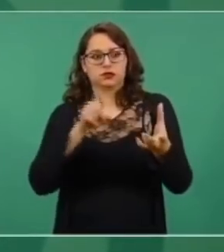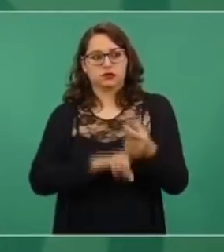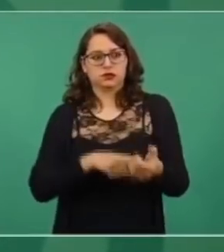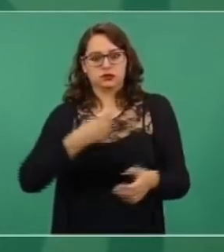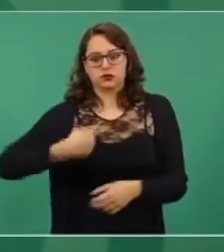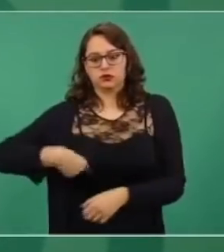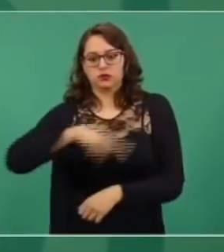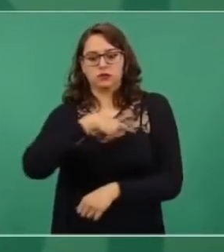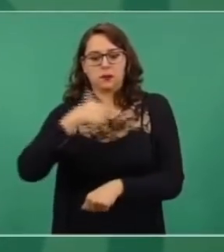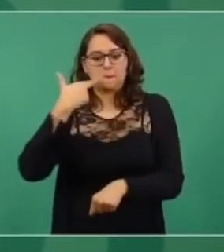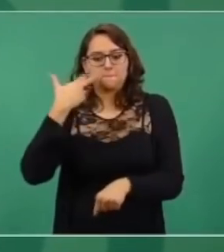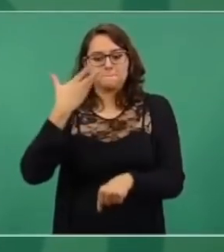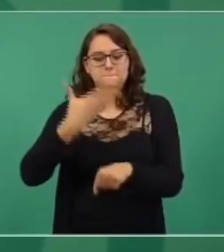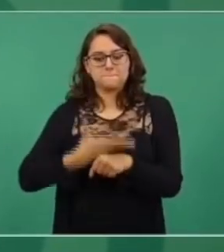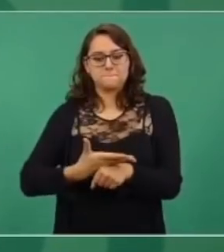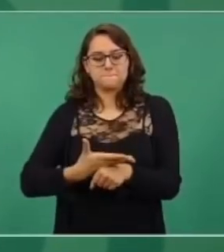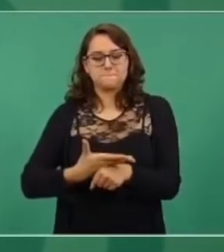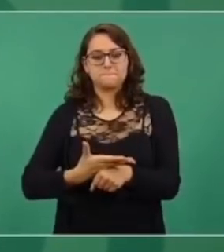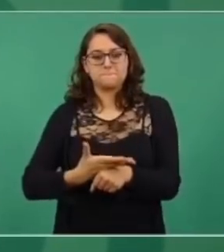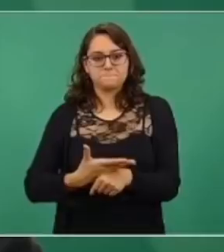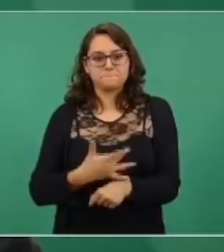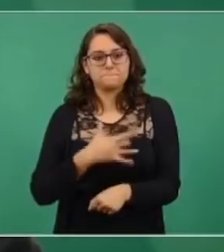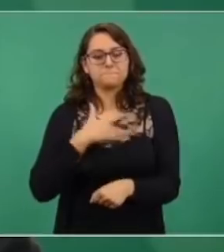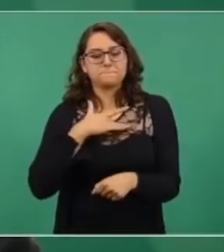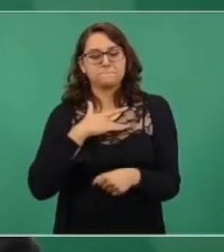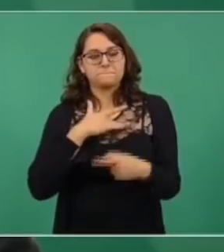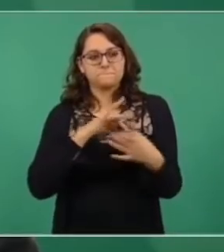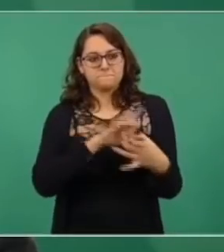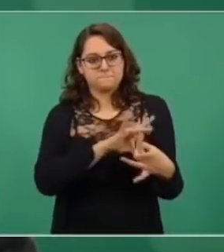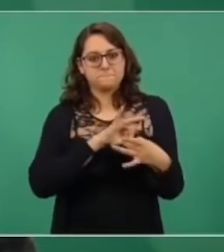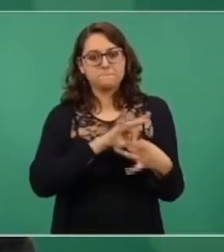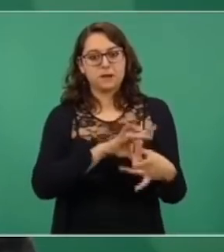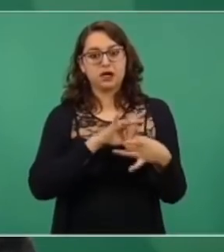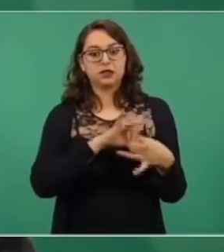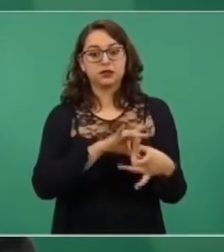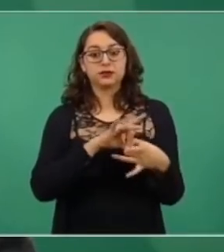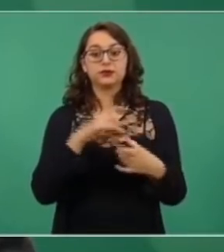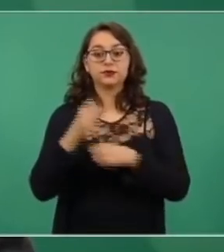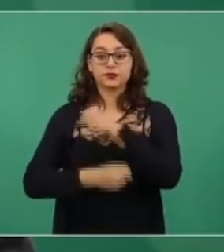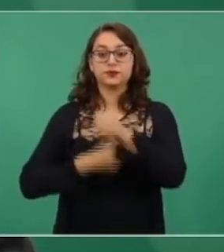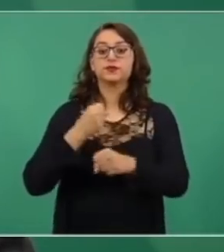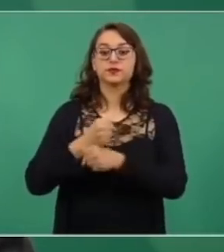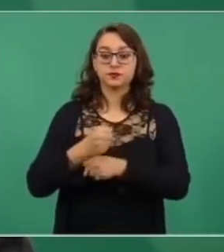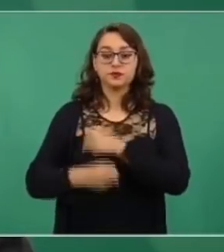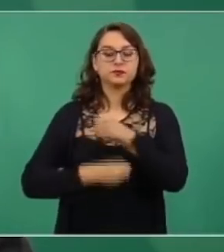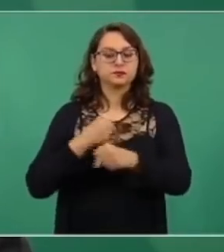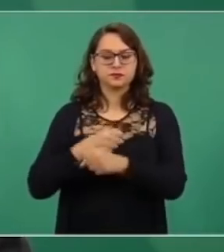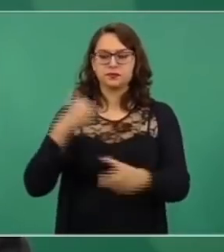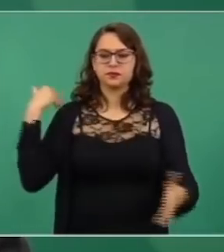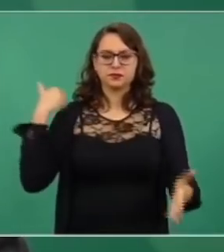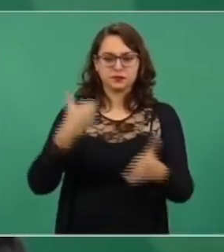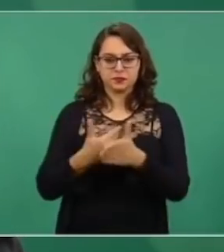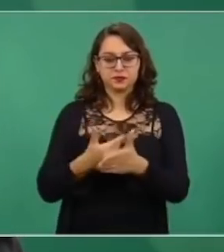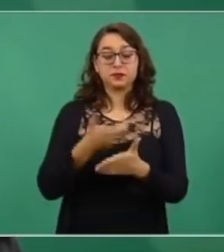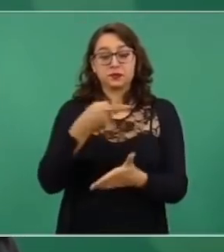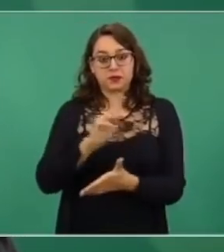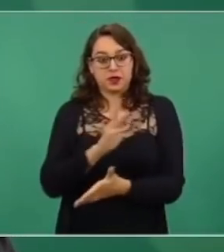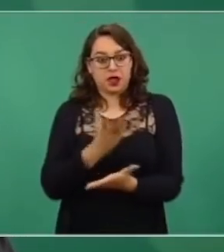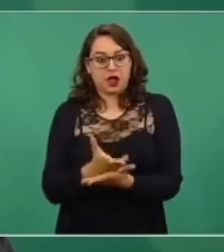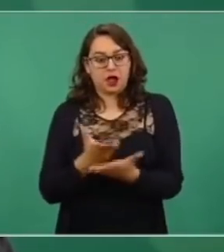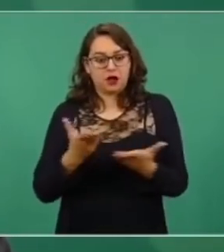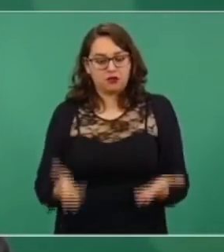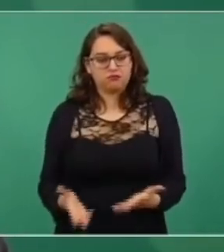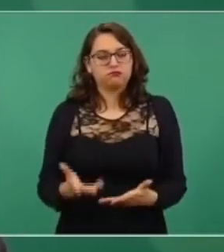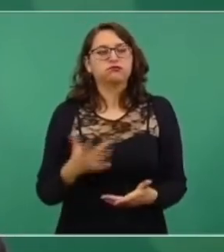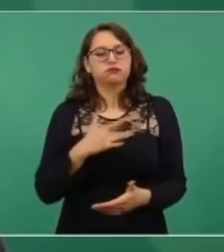esa cercanía pues no se veía hace muchos años. Y yo ayer le agradecí al secretario Mayorkas, a nombre del presidente de la